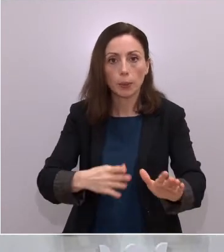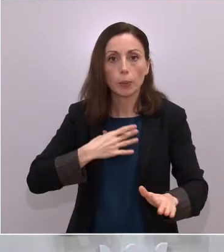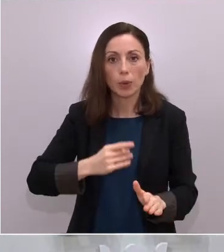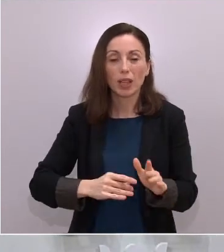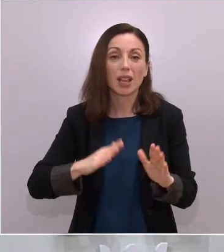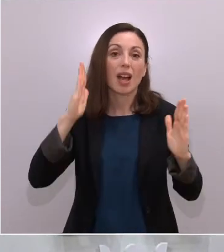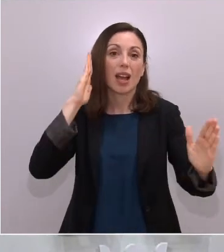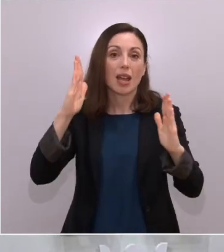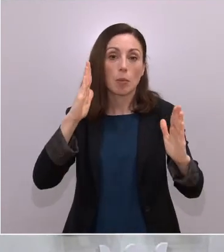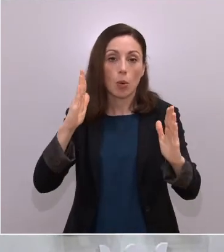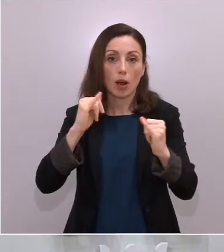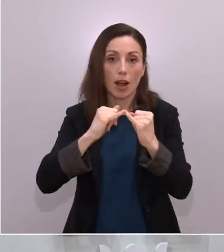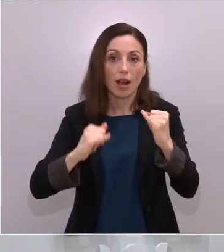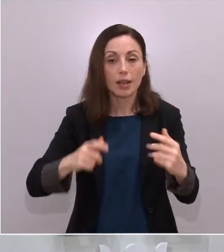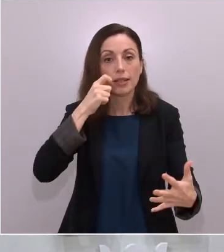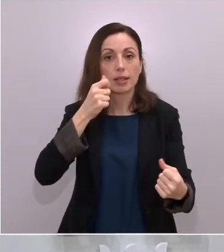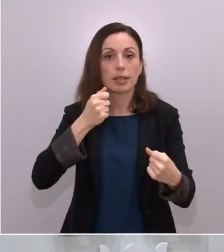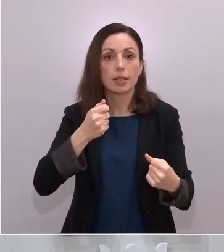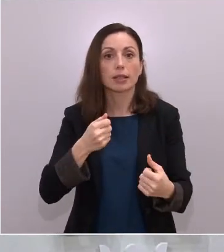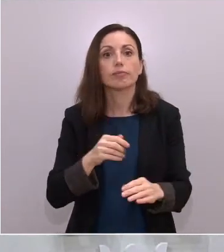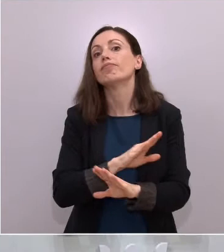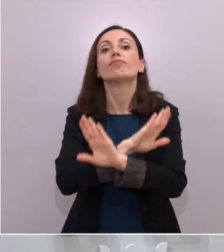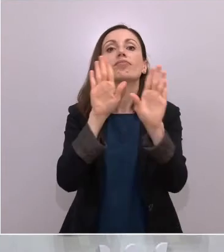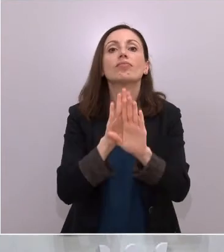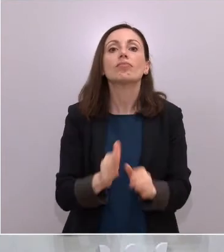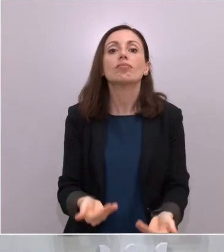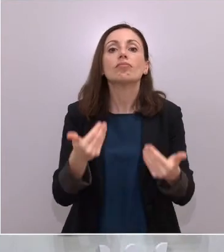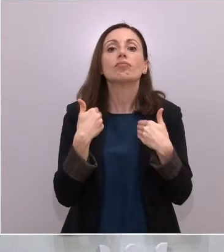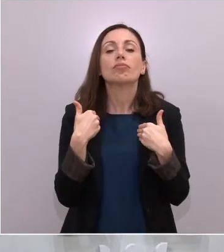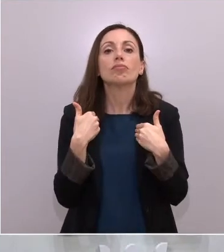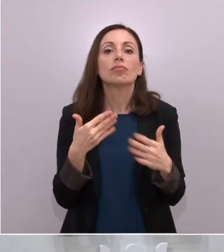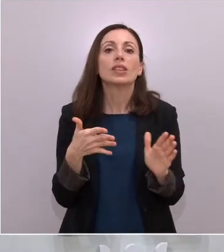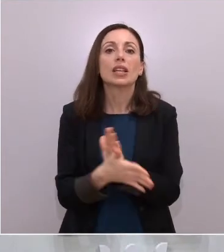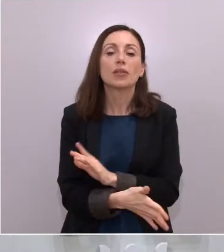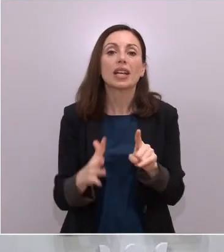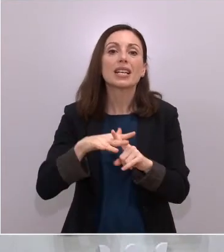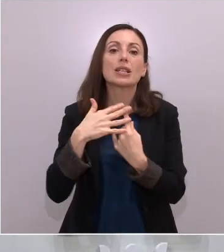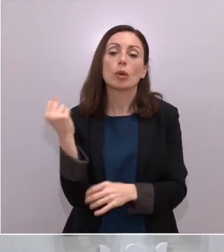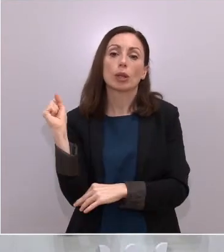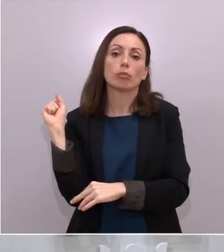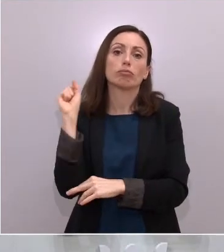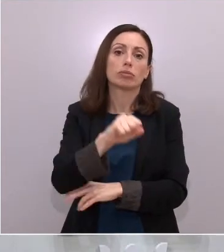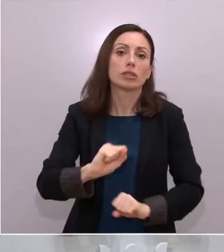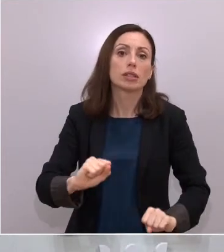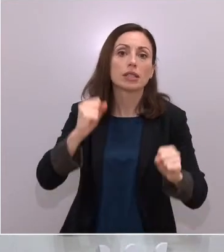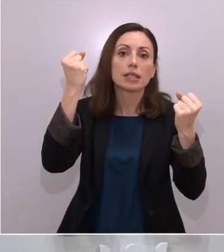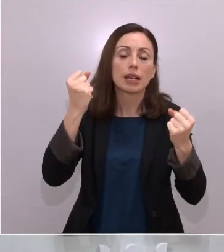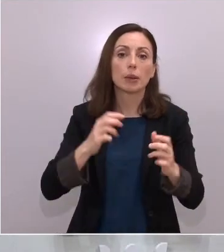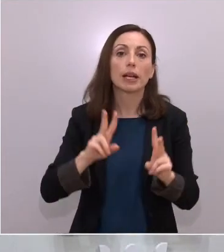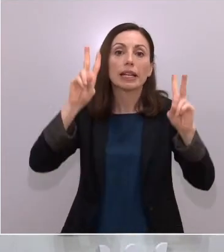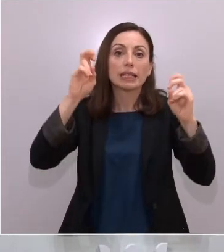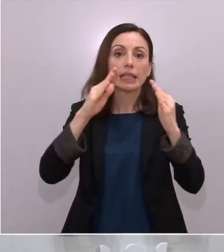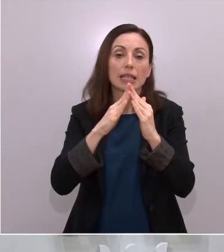esta crisis sanitaria y, en fin, que cuente con los recursos necesarios para poder salir de esta crisis cuando se levante